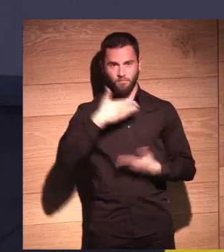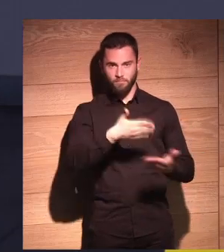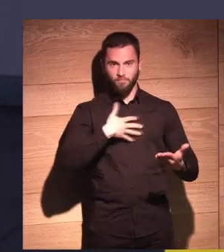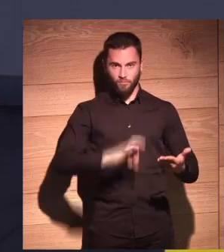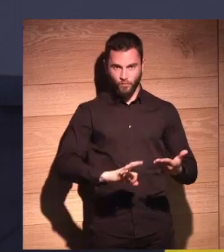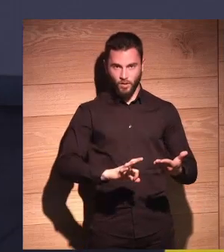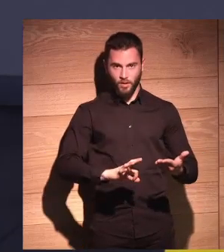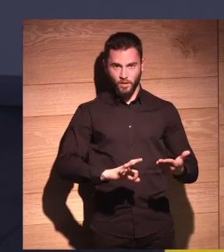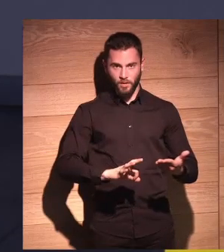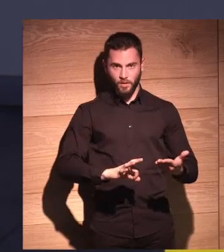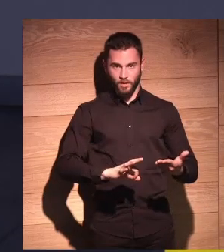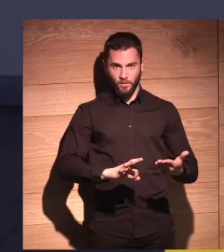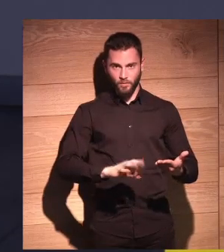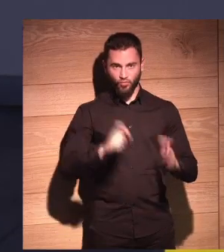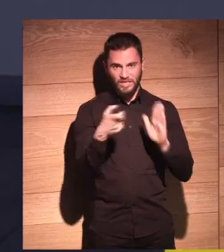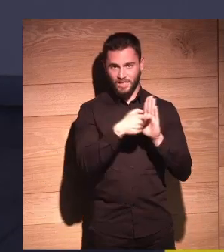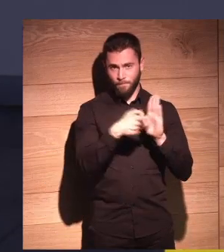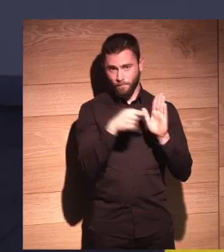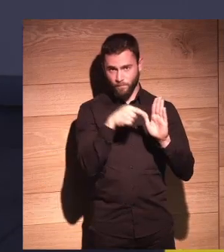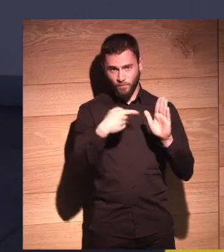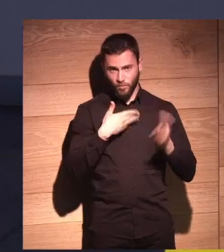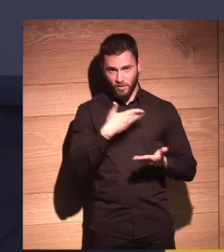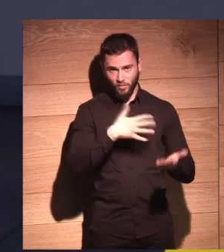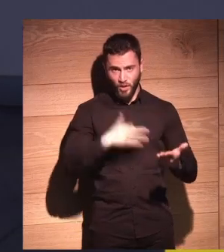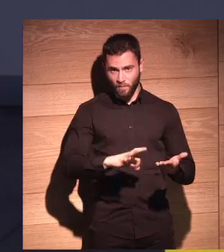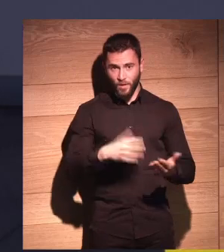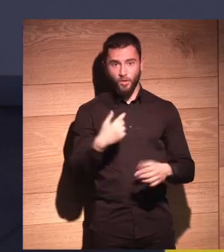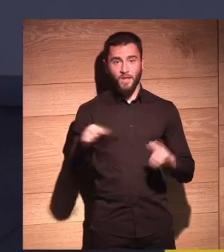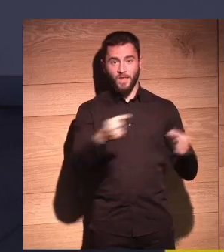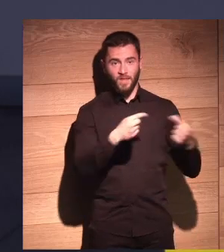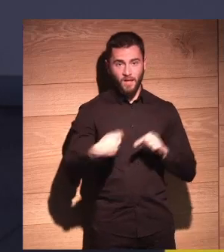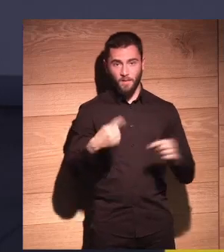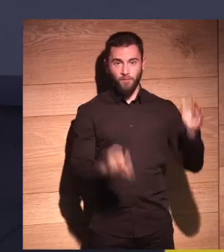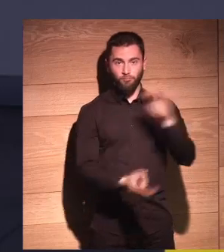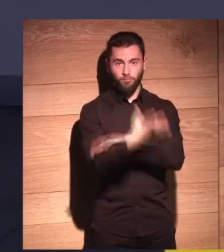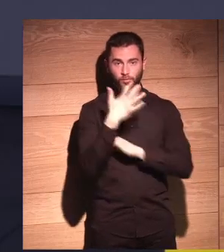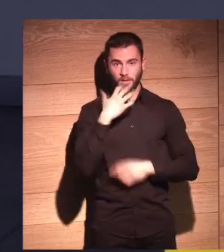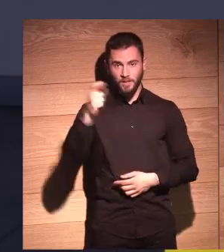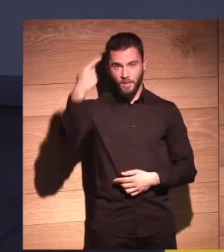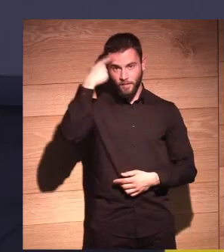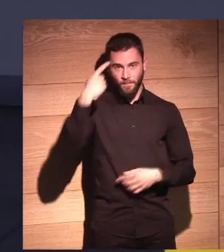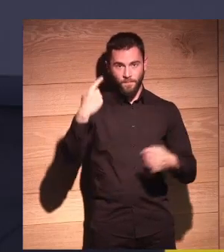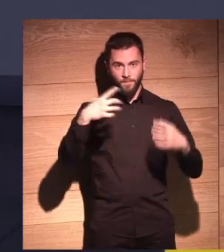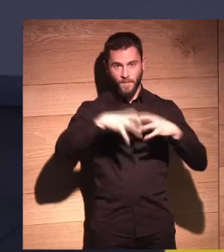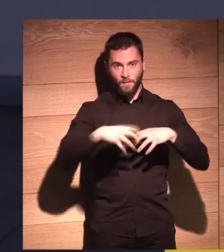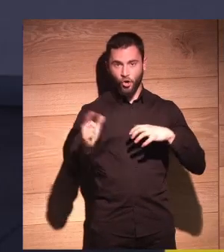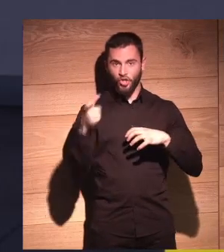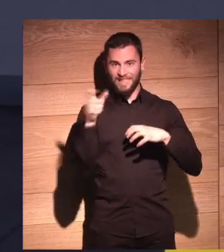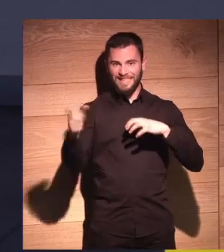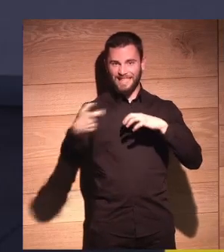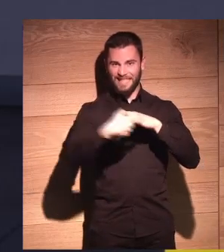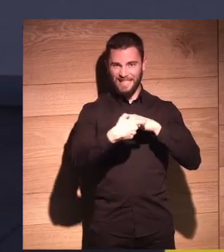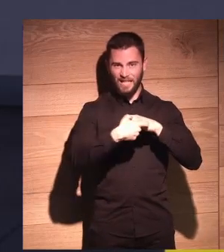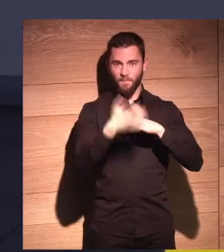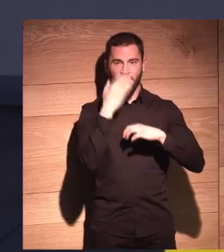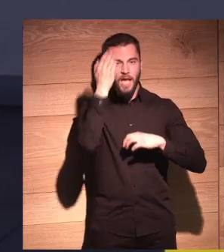también abre otro debate sobre si las personas van con chips en su cerebro, qué pasa si se hackean